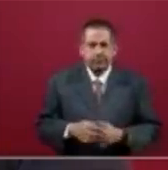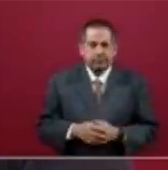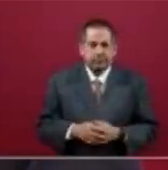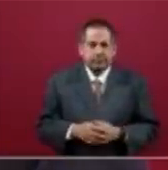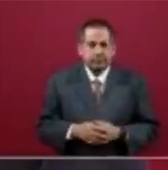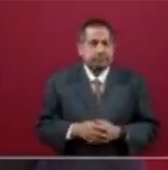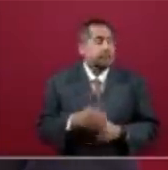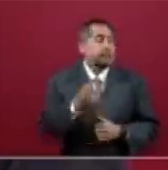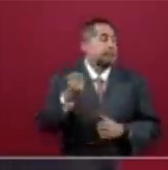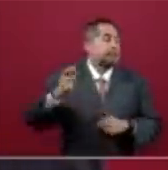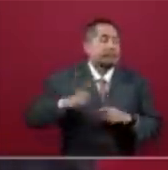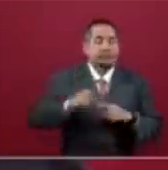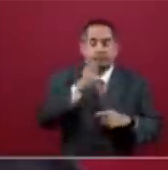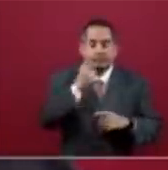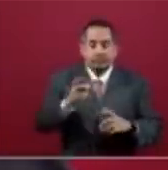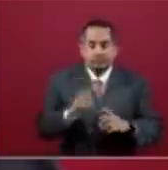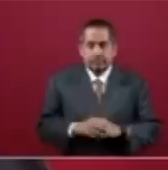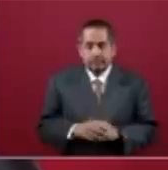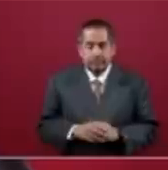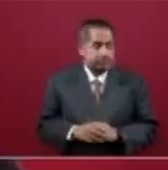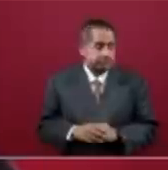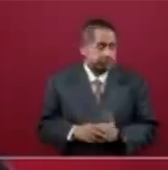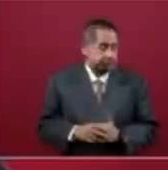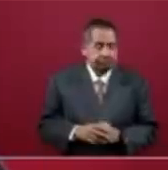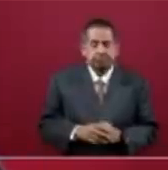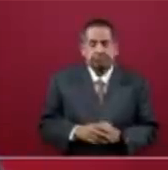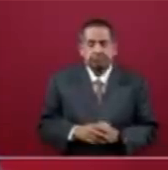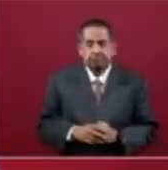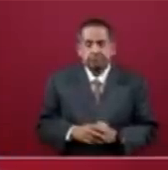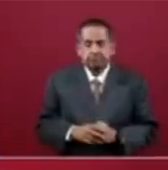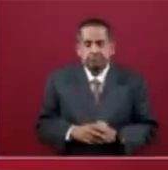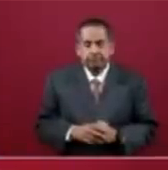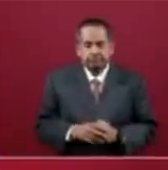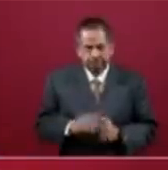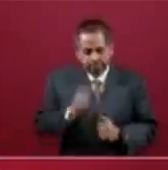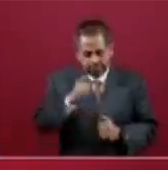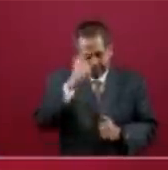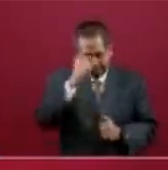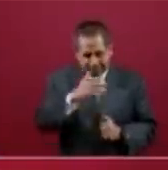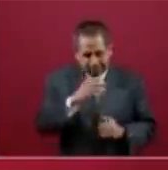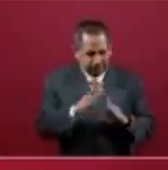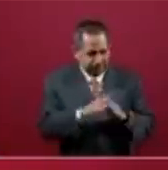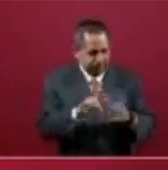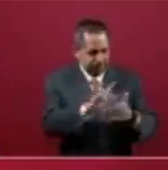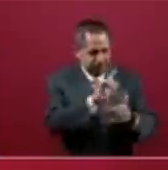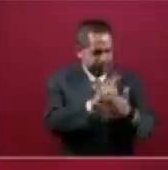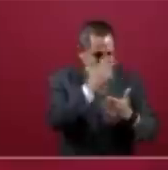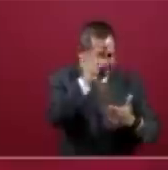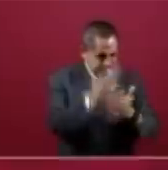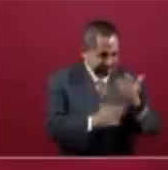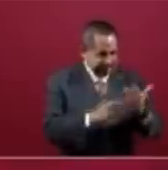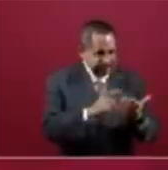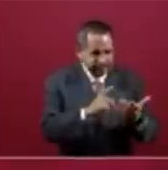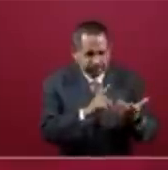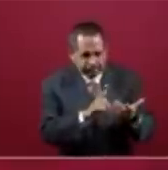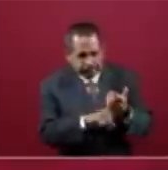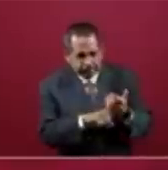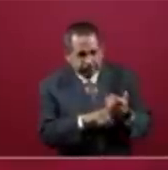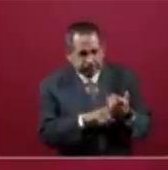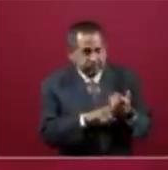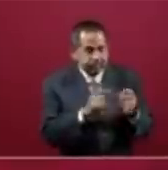Alguien decía que para saber sobre un delito había